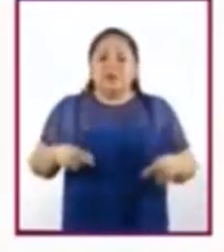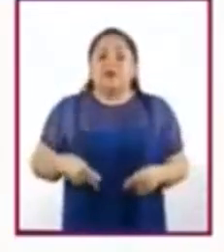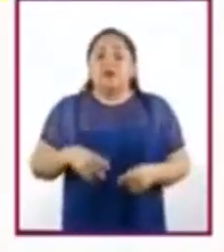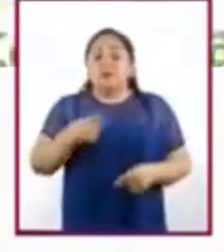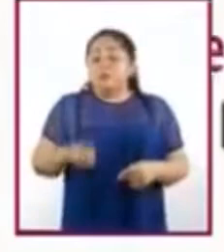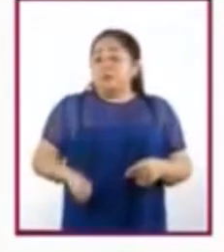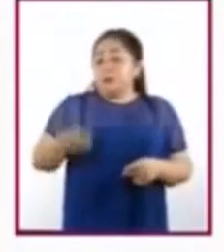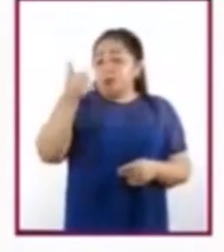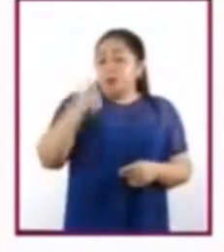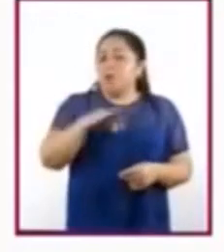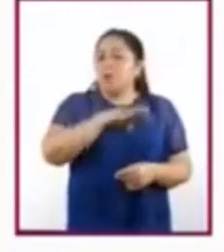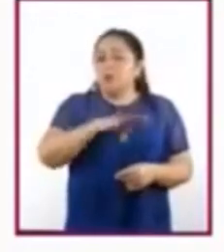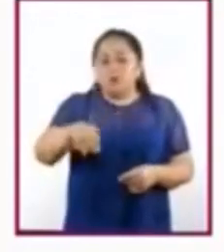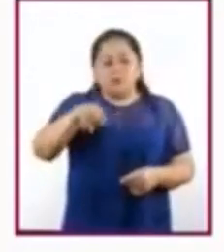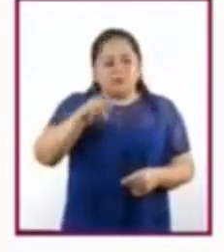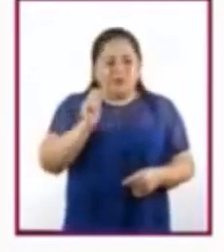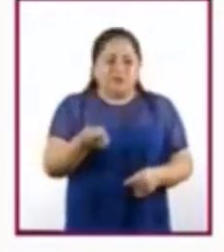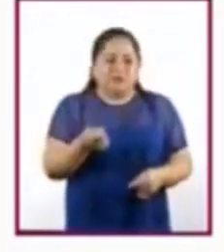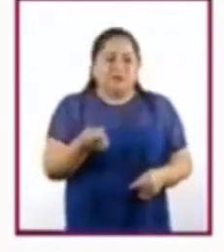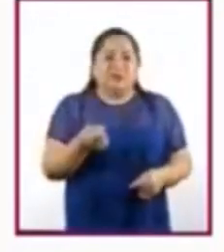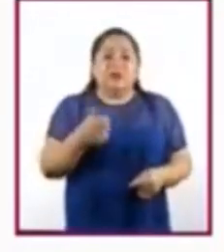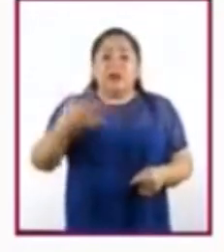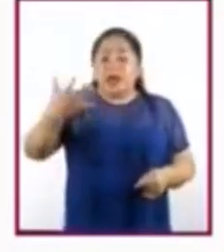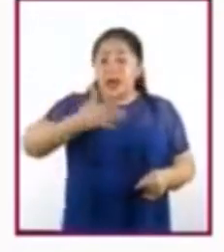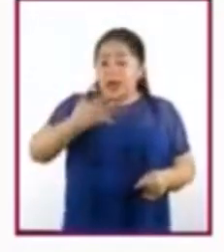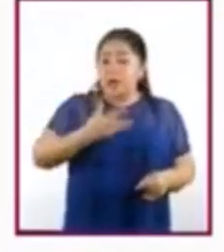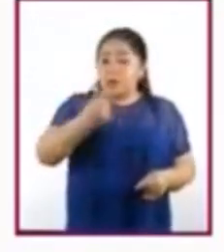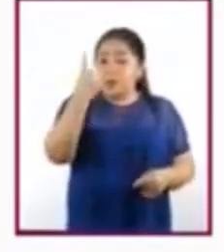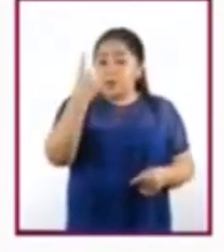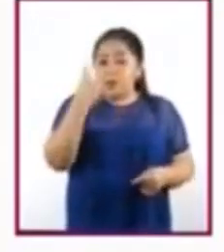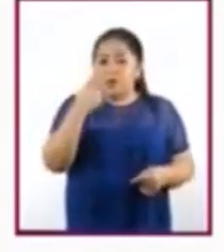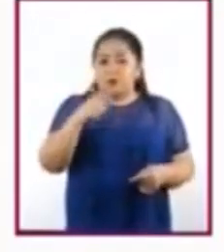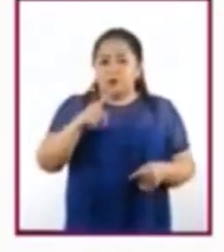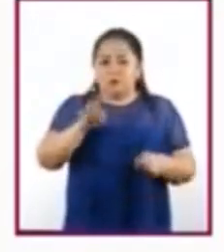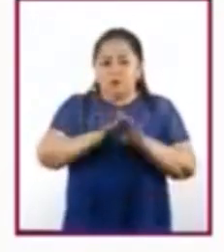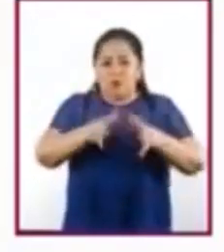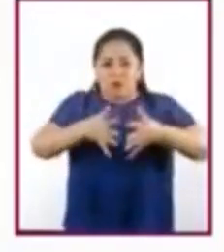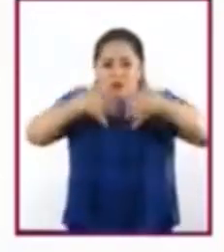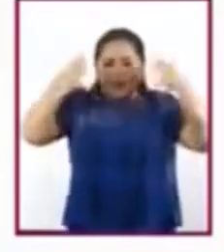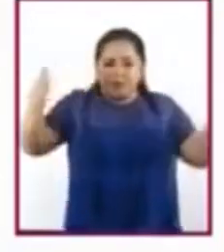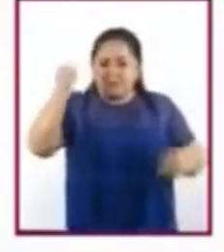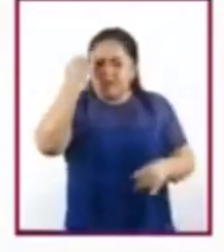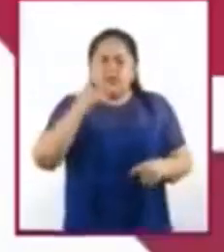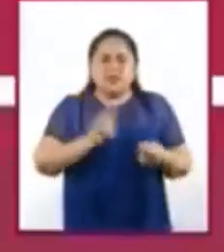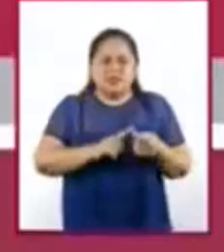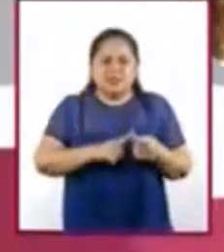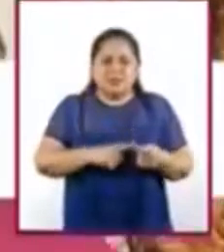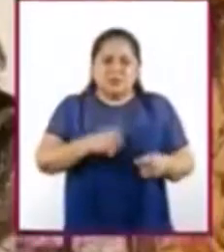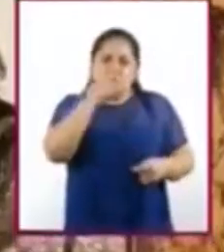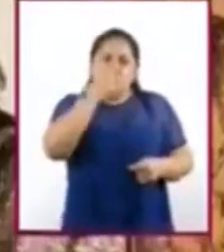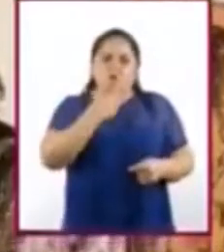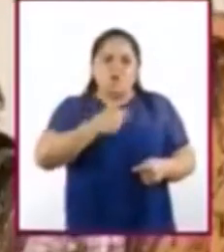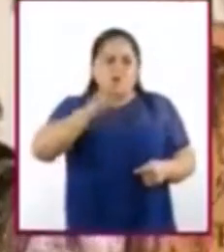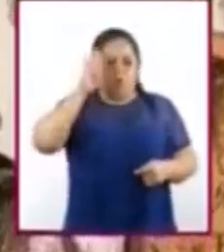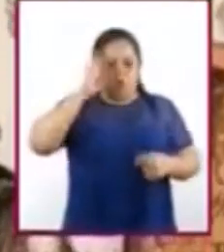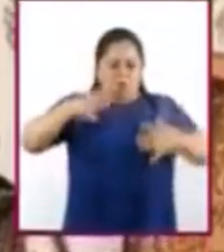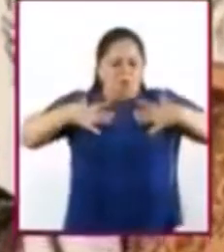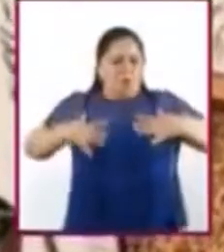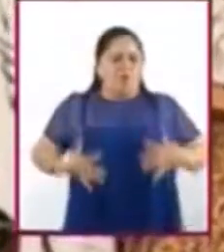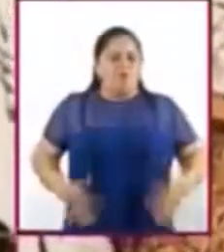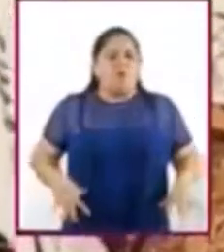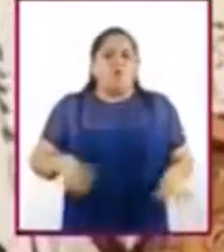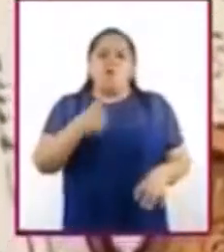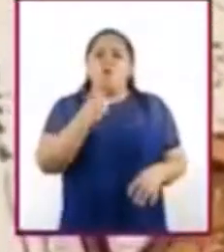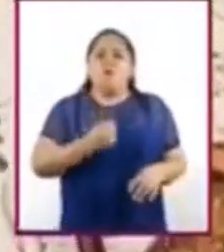un principio podemos tener en cuenta que hay un personaje que acapara la gran parte de la imagen, que es un señor